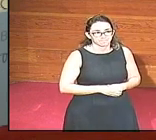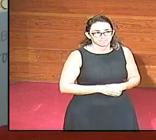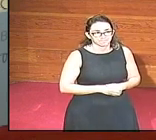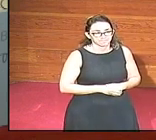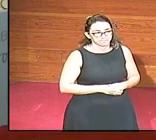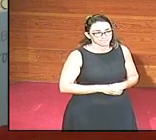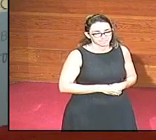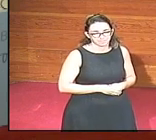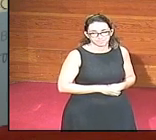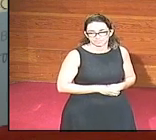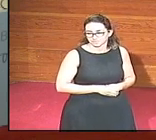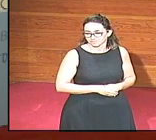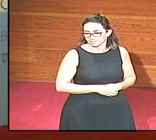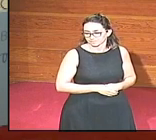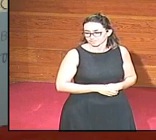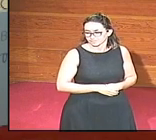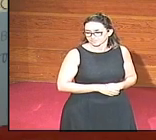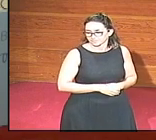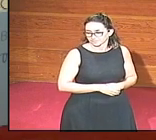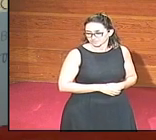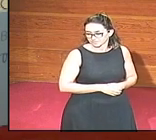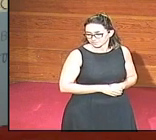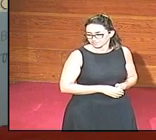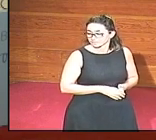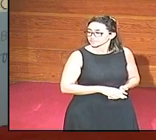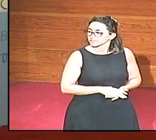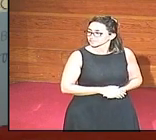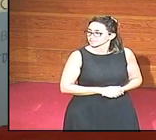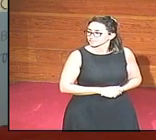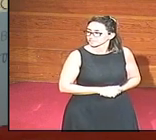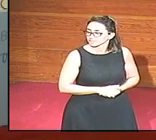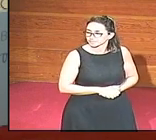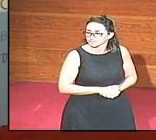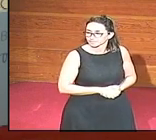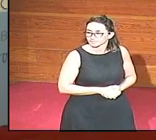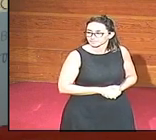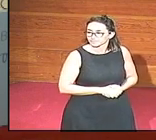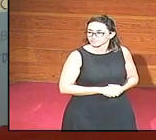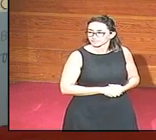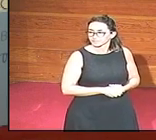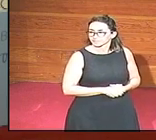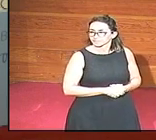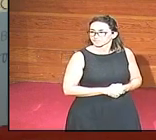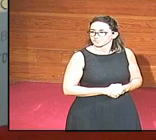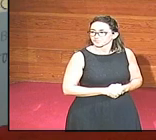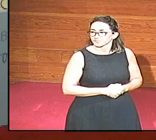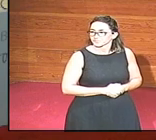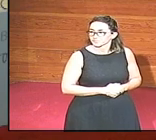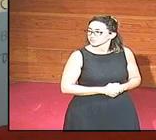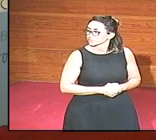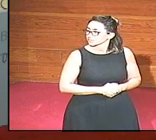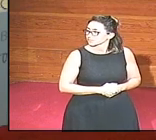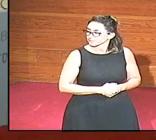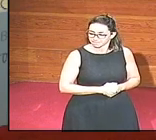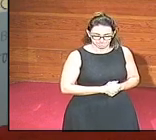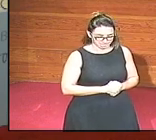Zenbait Pictures of the Year, Breaking News Photography kategorian, eta 2013an barkatu, lortu